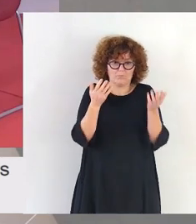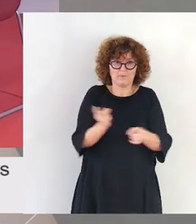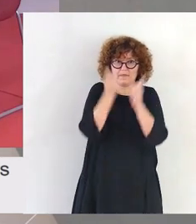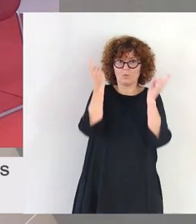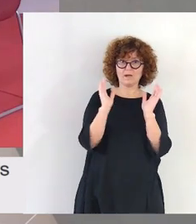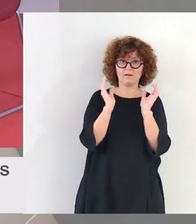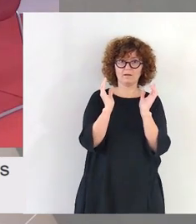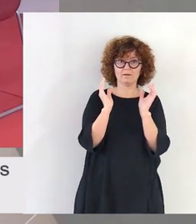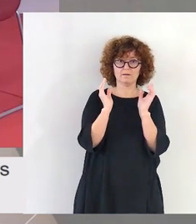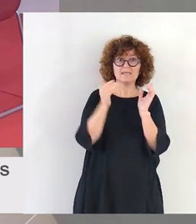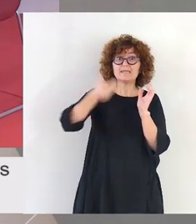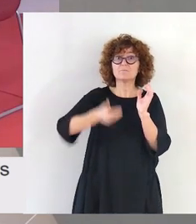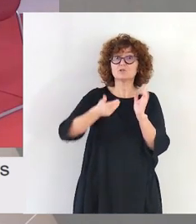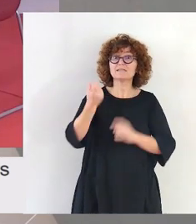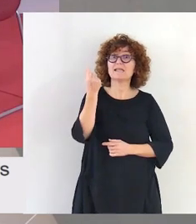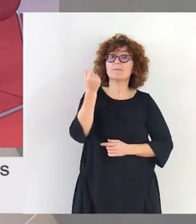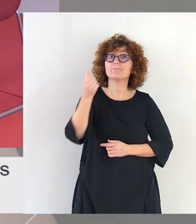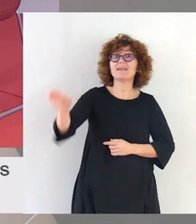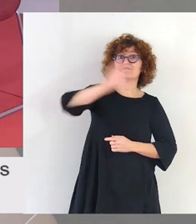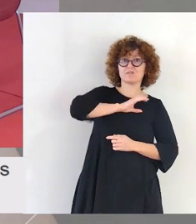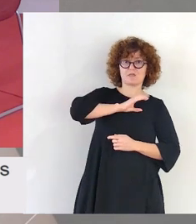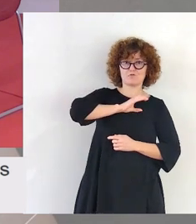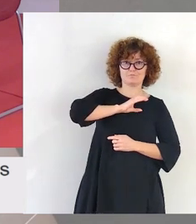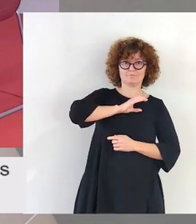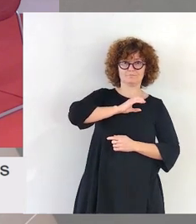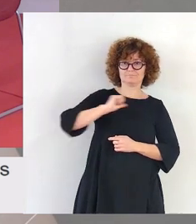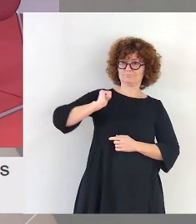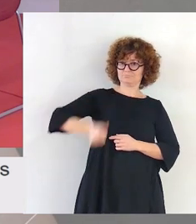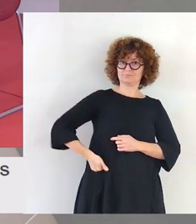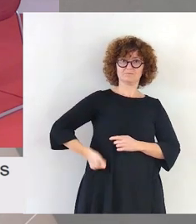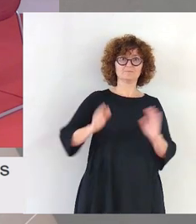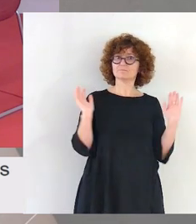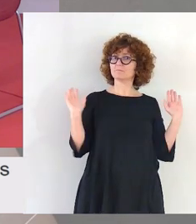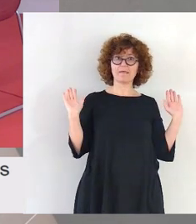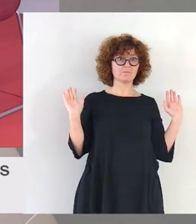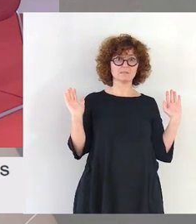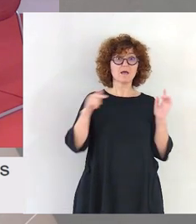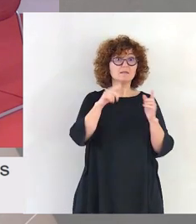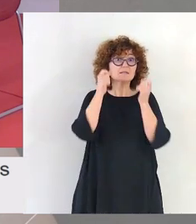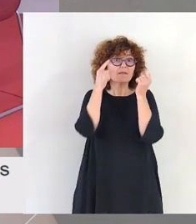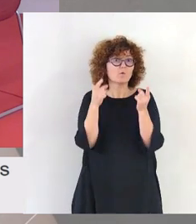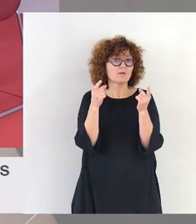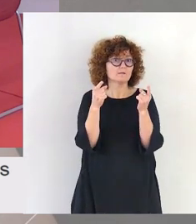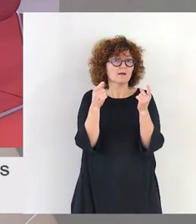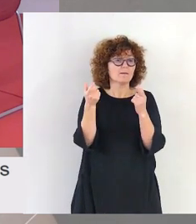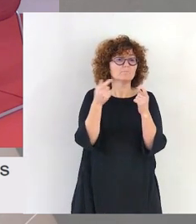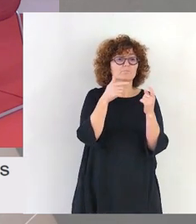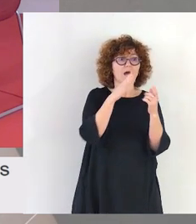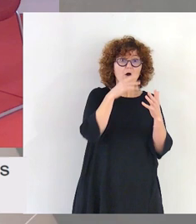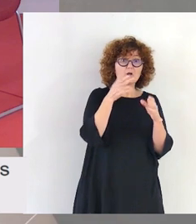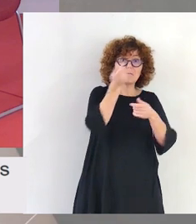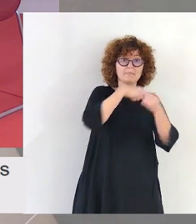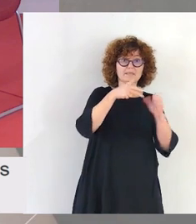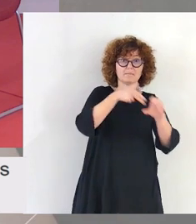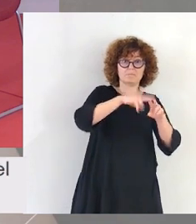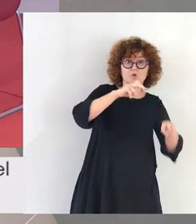beneficio es decir están en eso o sea ahora mismo se han dado cuenta de que efectivamente paramente van a tener que vender otra cosa nos van a vender